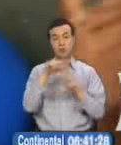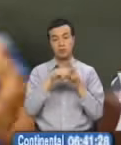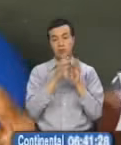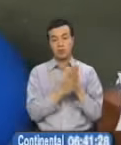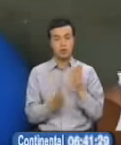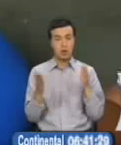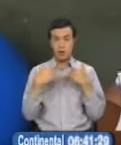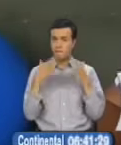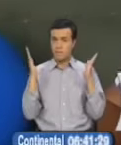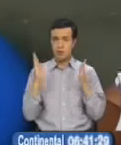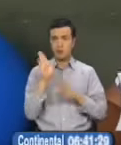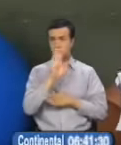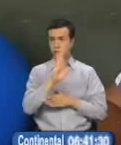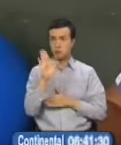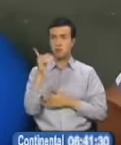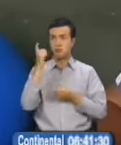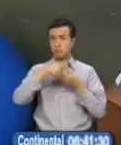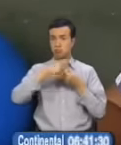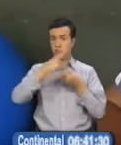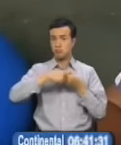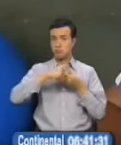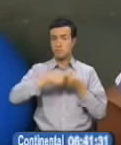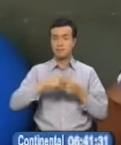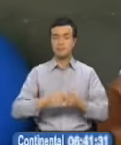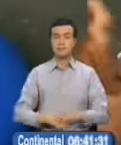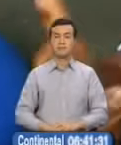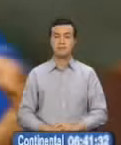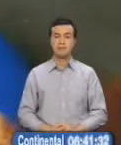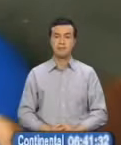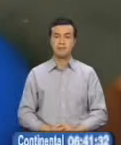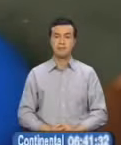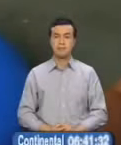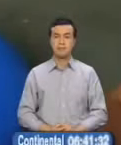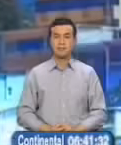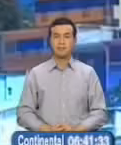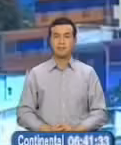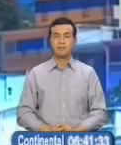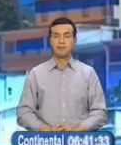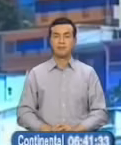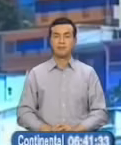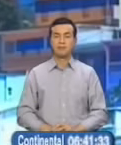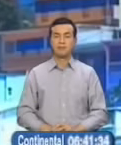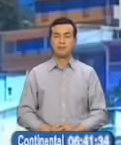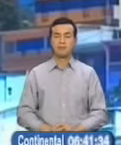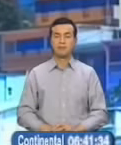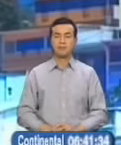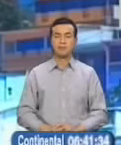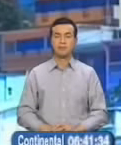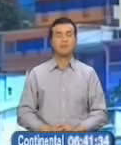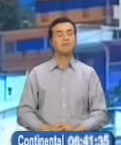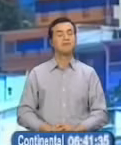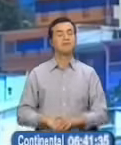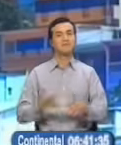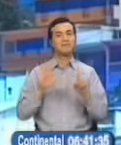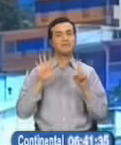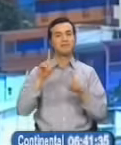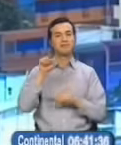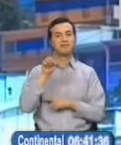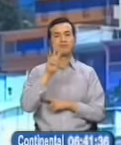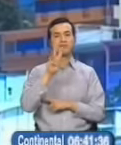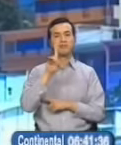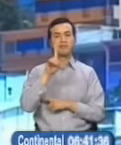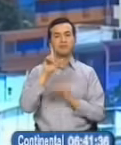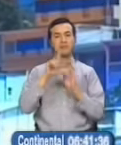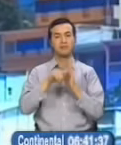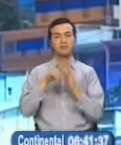convocada, abierta las inscripciones. Son las 6 de la mañana, 41